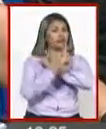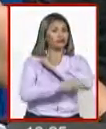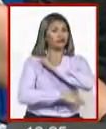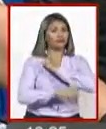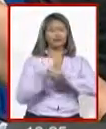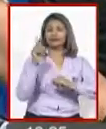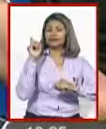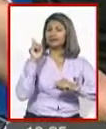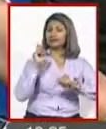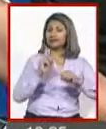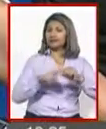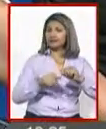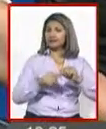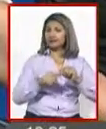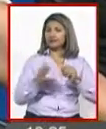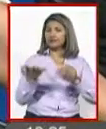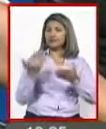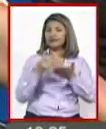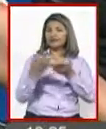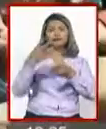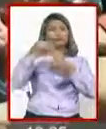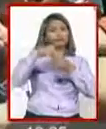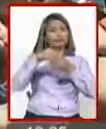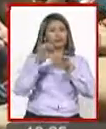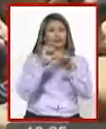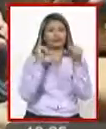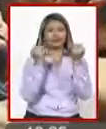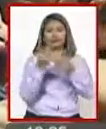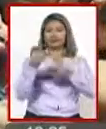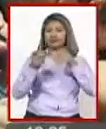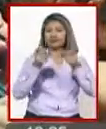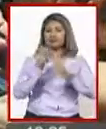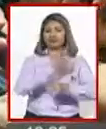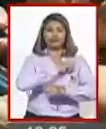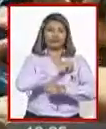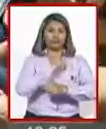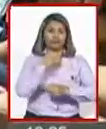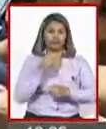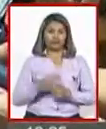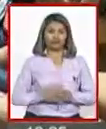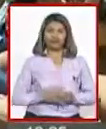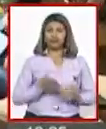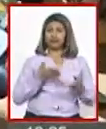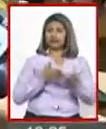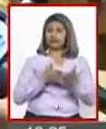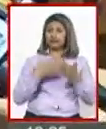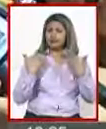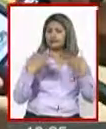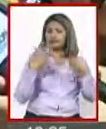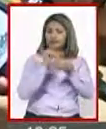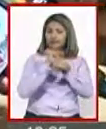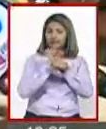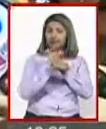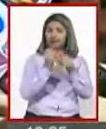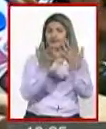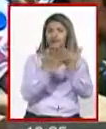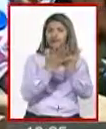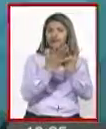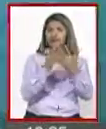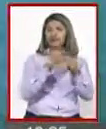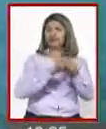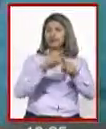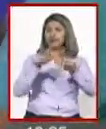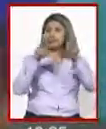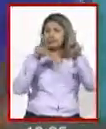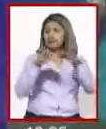no tiene ningún derecho a ser reincorporado a la institución. El director de la FELCES indicó que la unidad contra el crimen realizó su trabajo encarcelando a estas